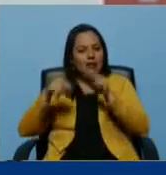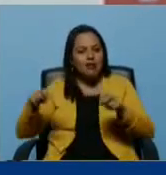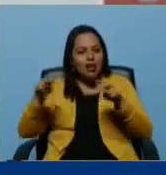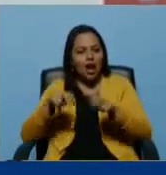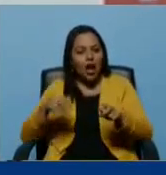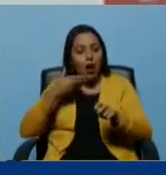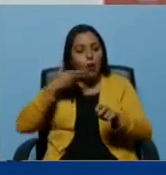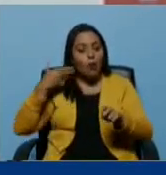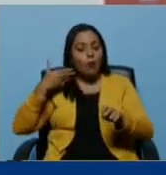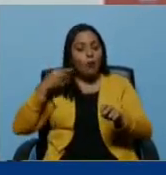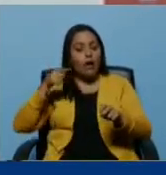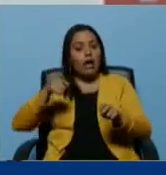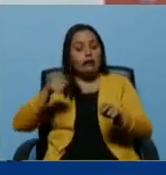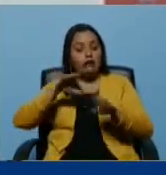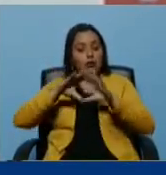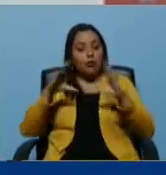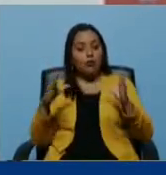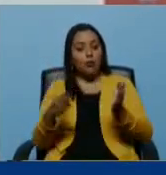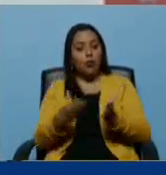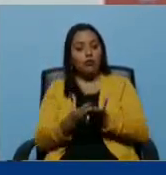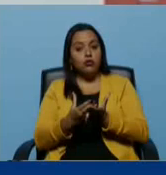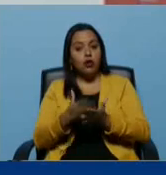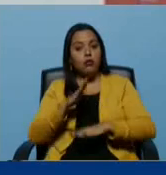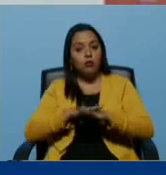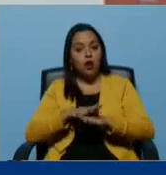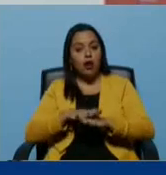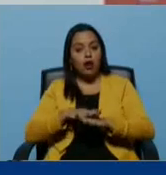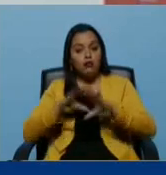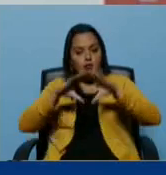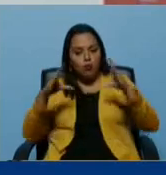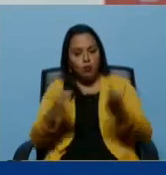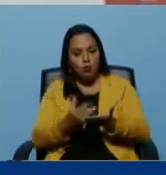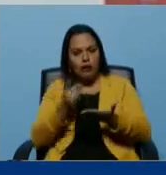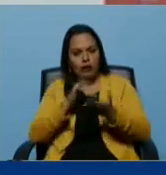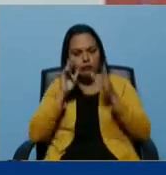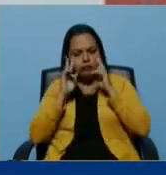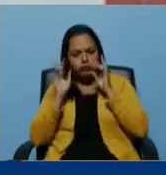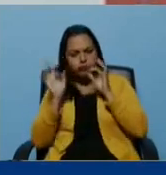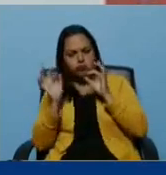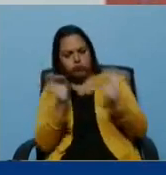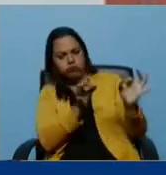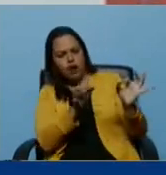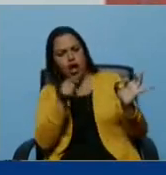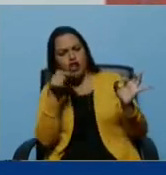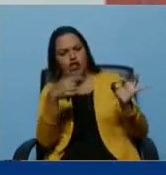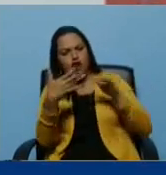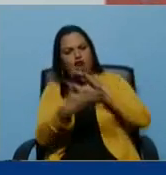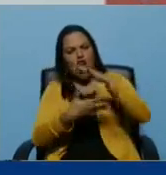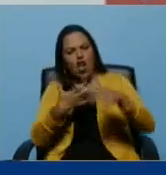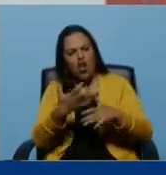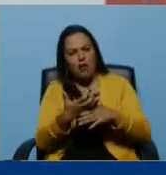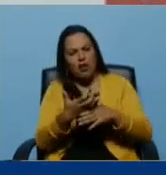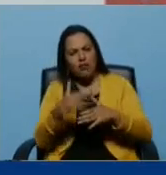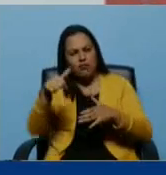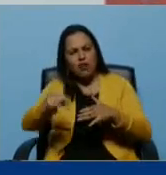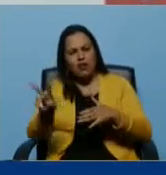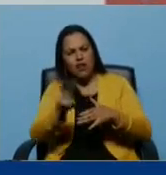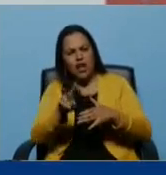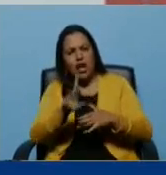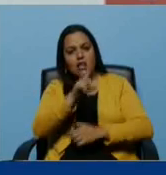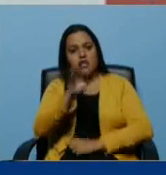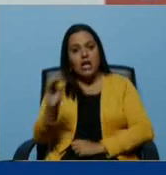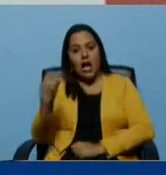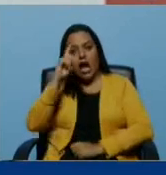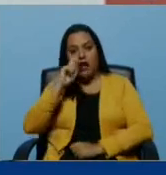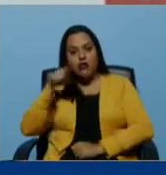mundo, porque el mundo está reaccionando contra el fascismo. 100 años después, lo explicábamos